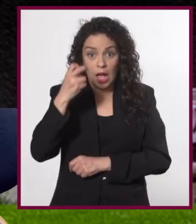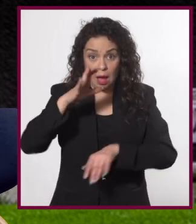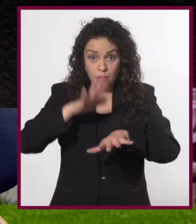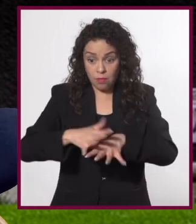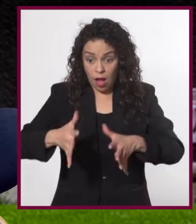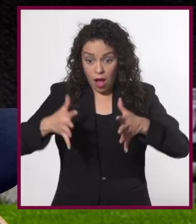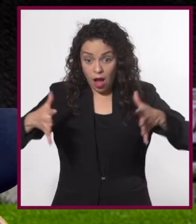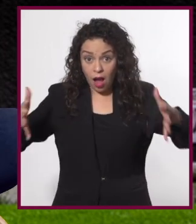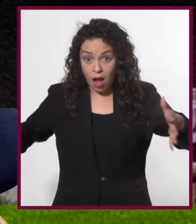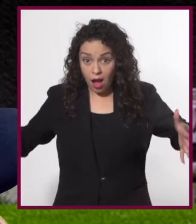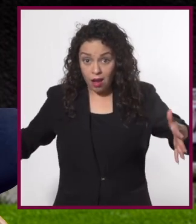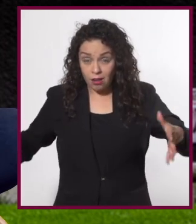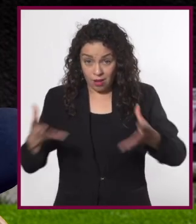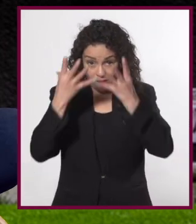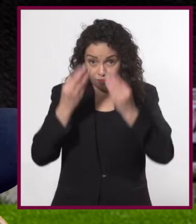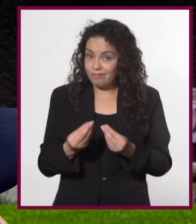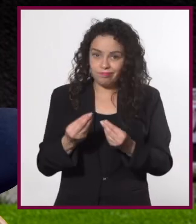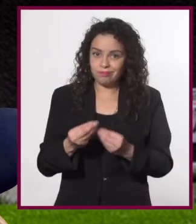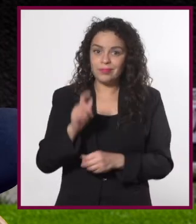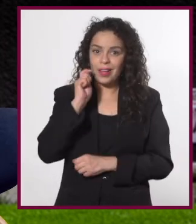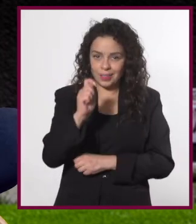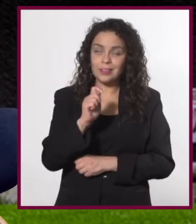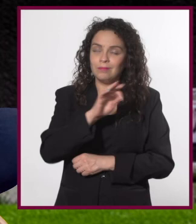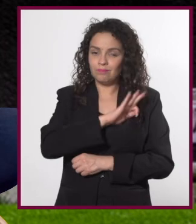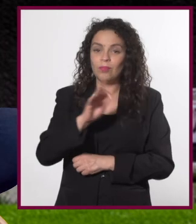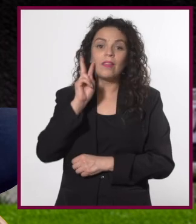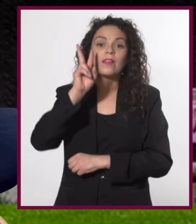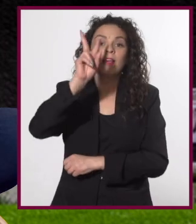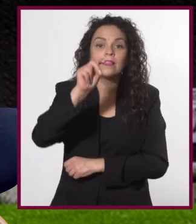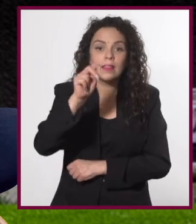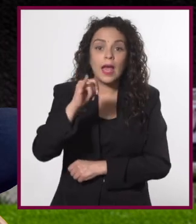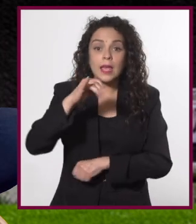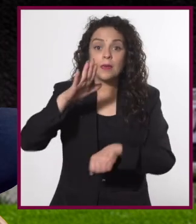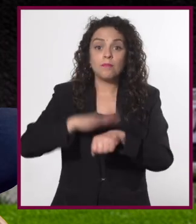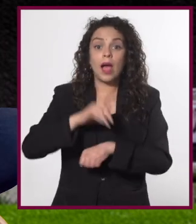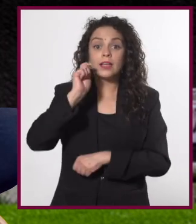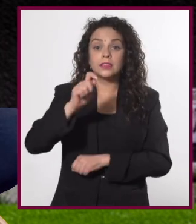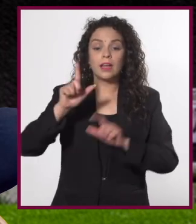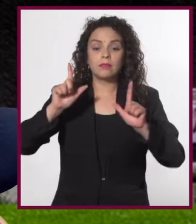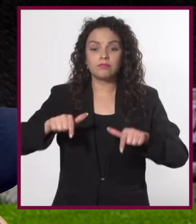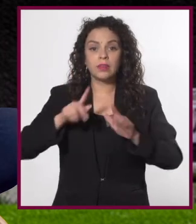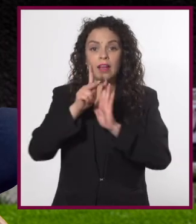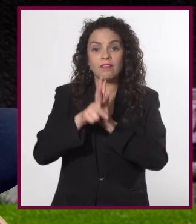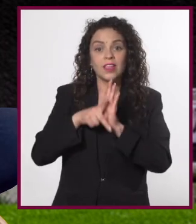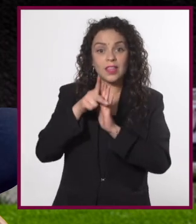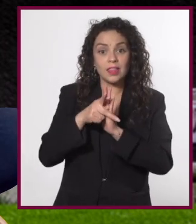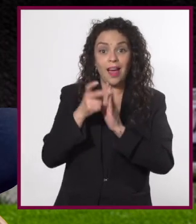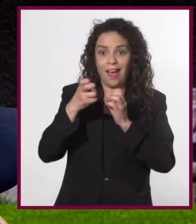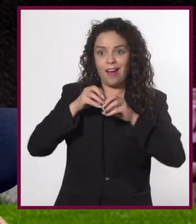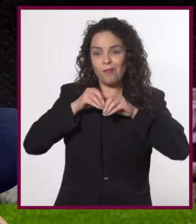sino también en calidad dentro de la pantalla chica, sobre todo con el auge de las plataformas de video bajo